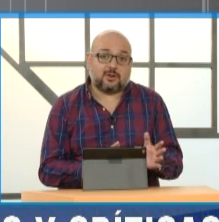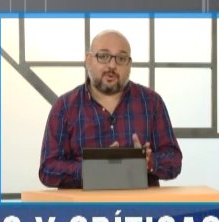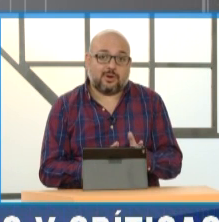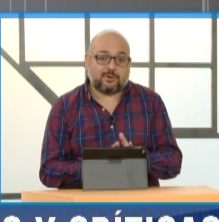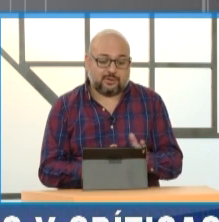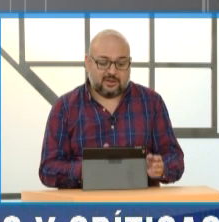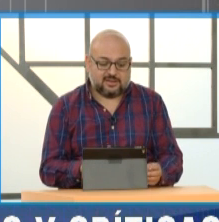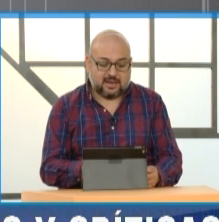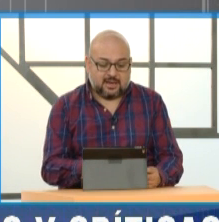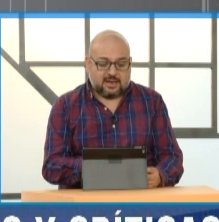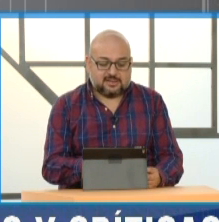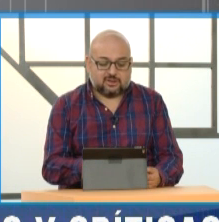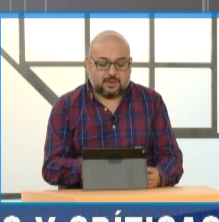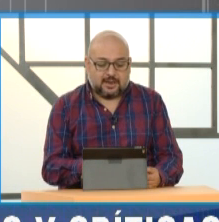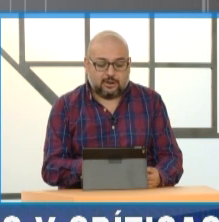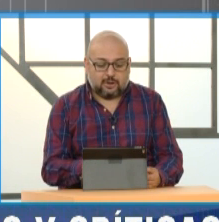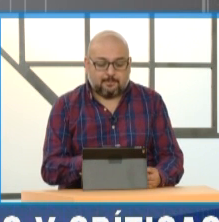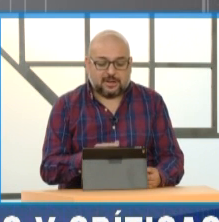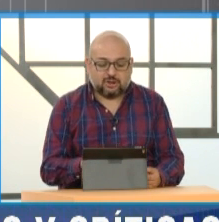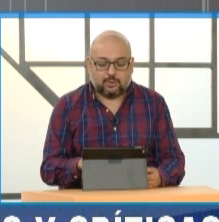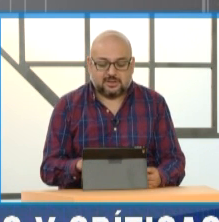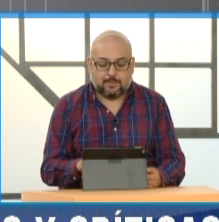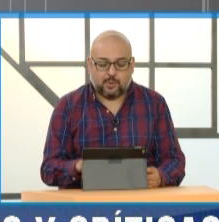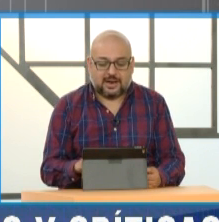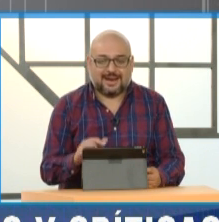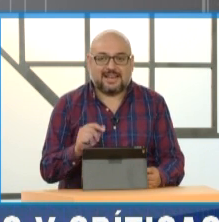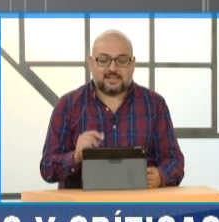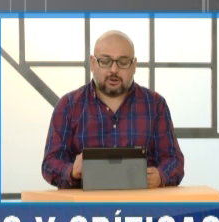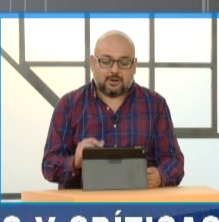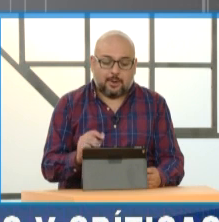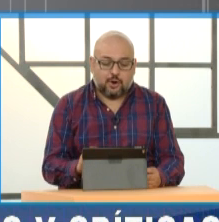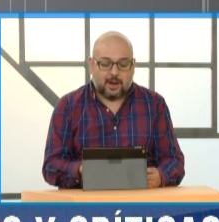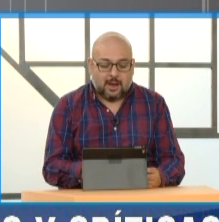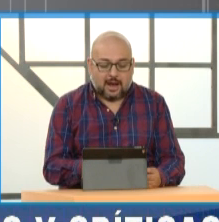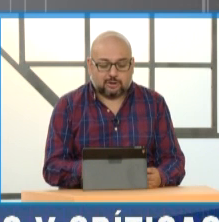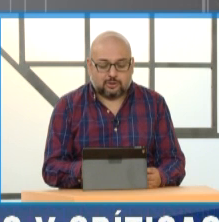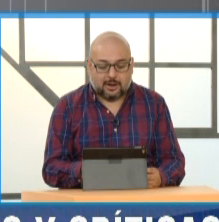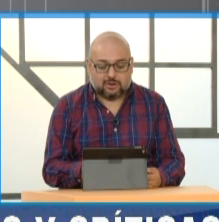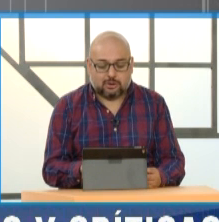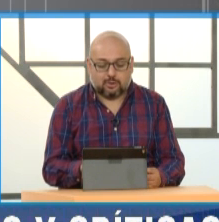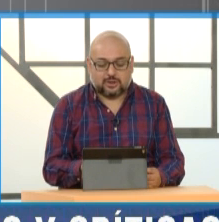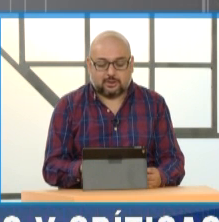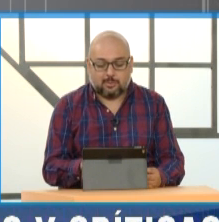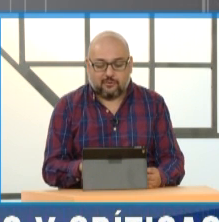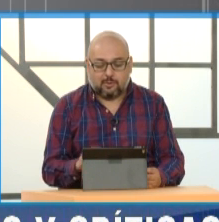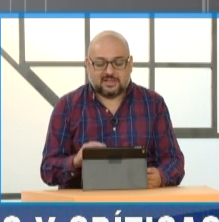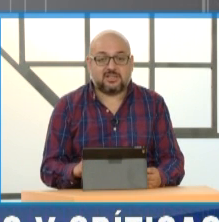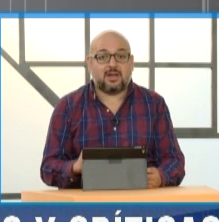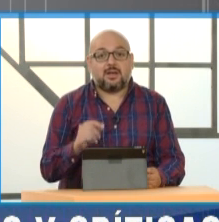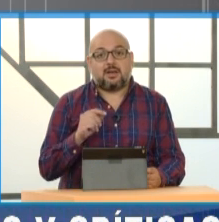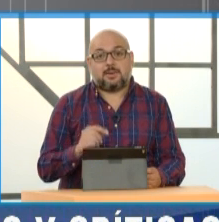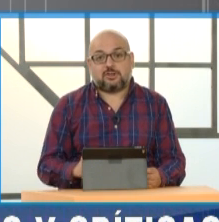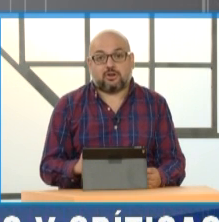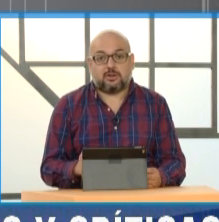a defender un poco la postura y dice, José Valerio pasó la audiencia pública, le cerró la boca a todos aquellos que lo acusaron de homófobo,